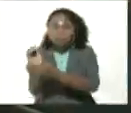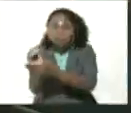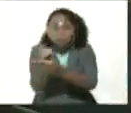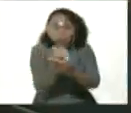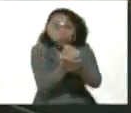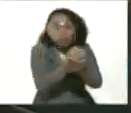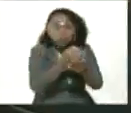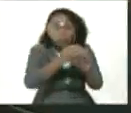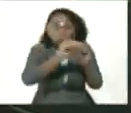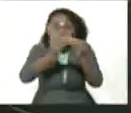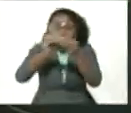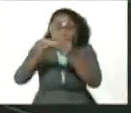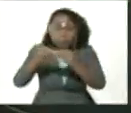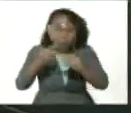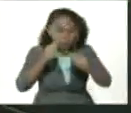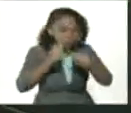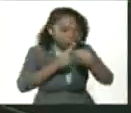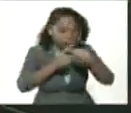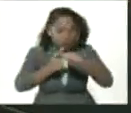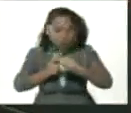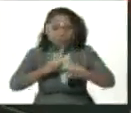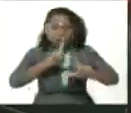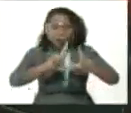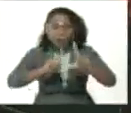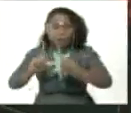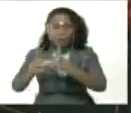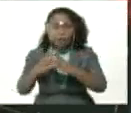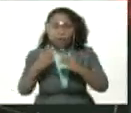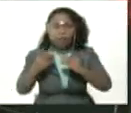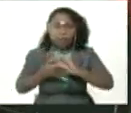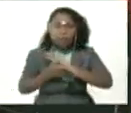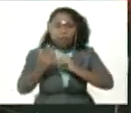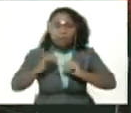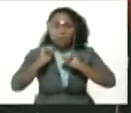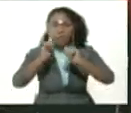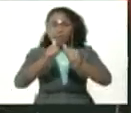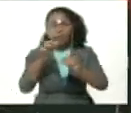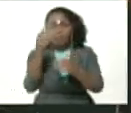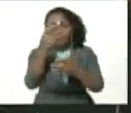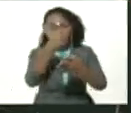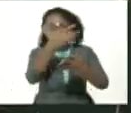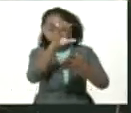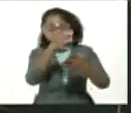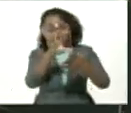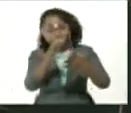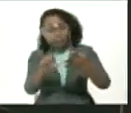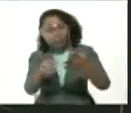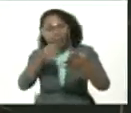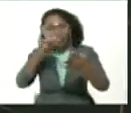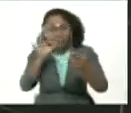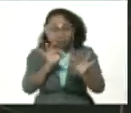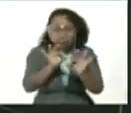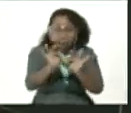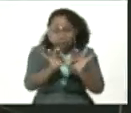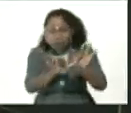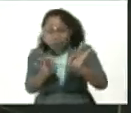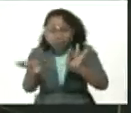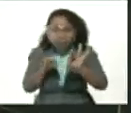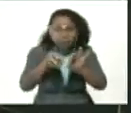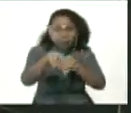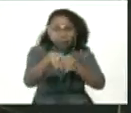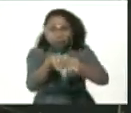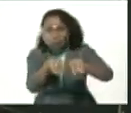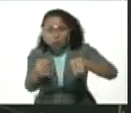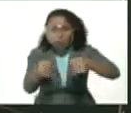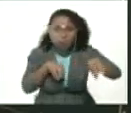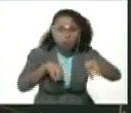nuestro control de calidad en nuestro laboratorio, arrancamos a clasificar el café en esta máquina. Esta es una clasificadora de café que nos